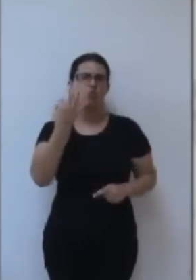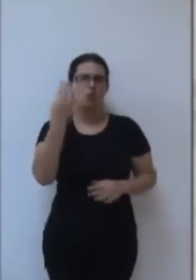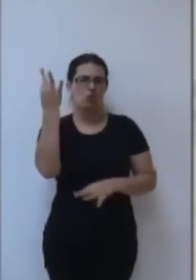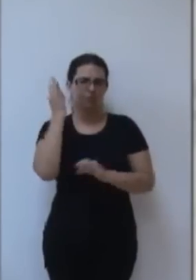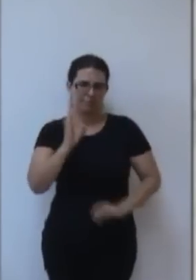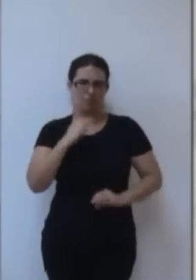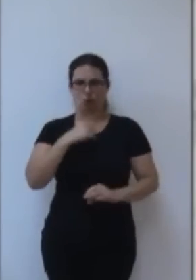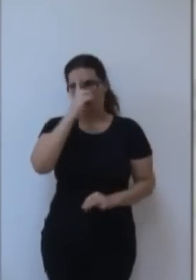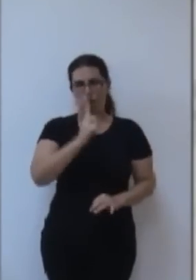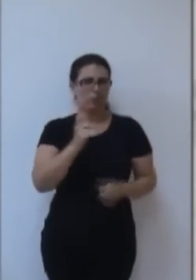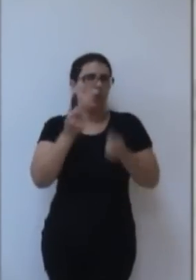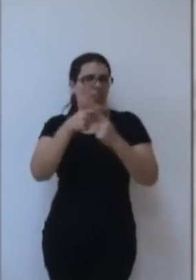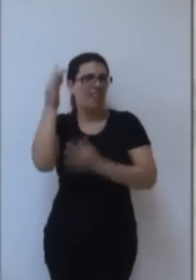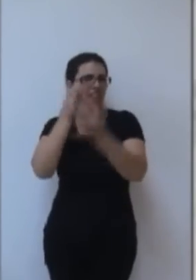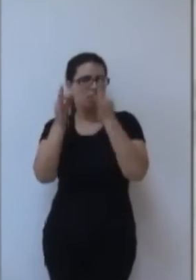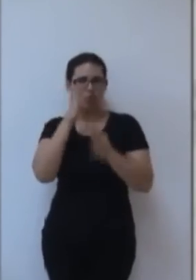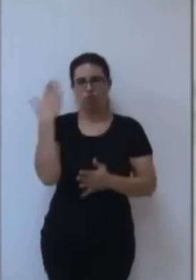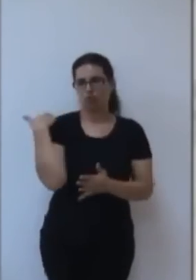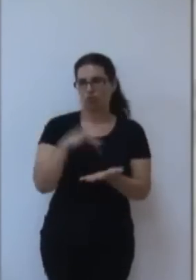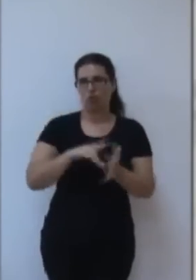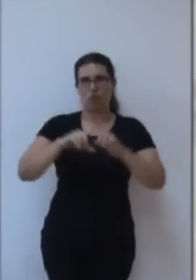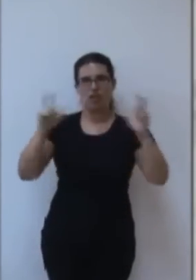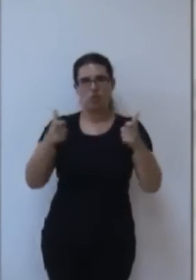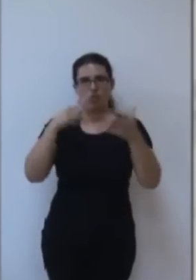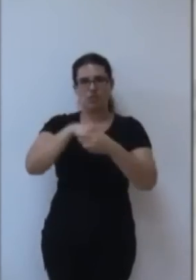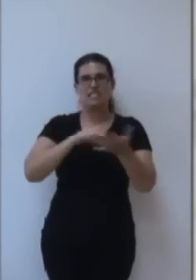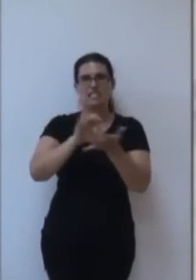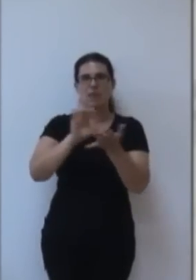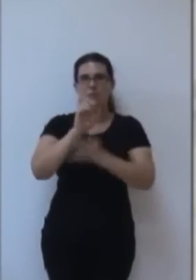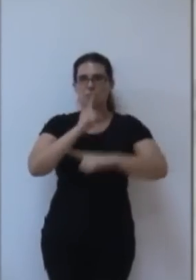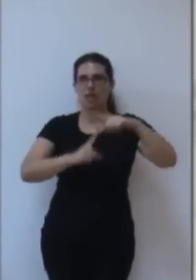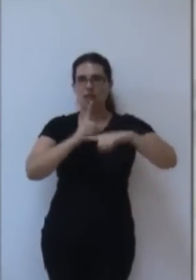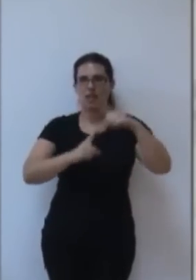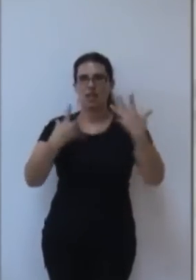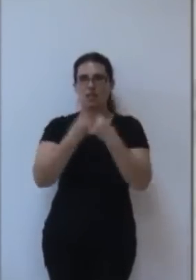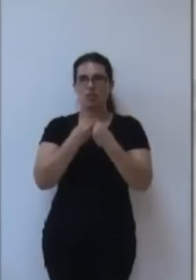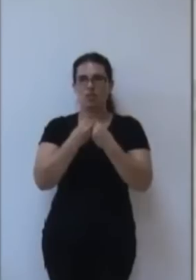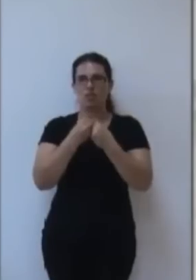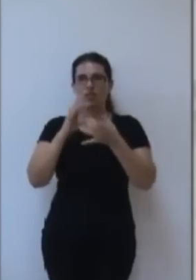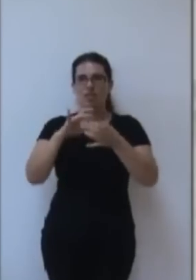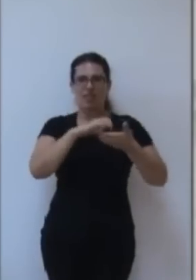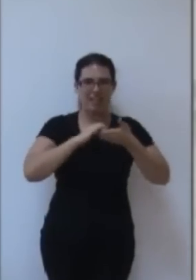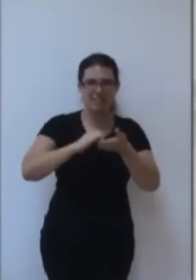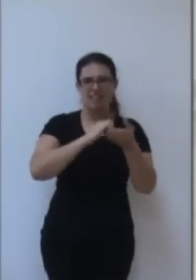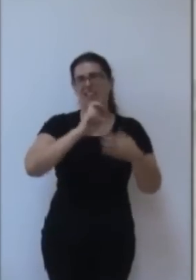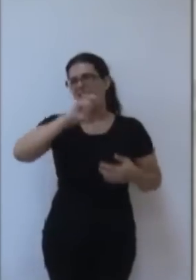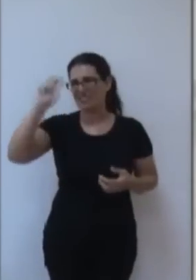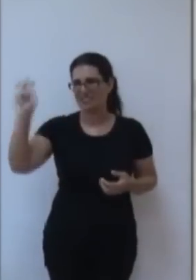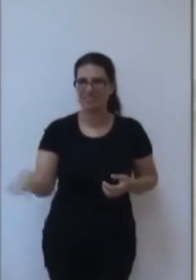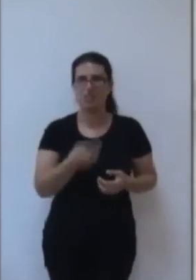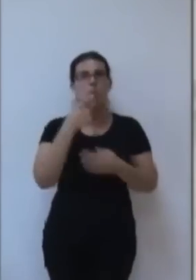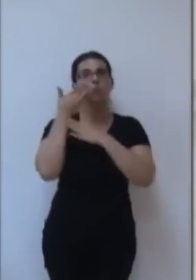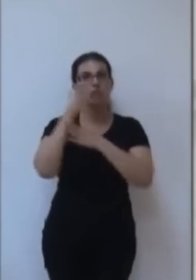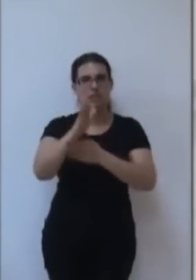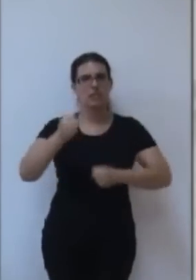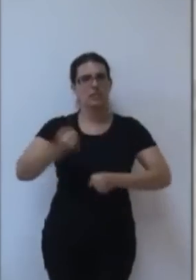lo recuerdo, pero en una reunión que estuvimos en Servimedia, con CNSE y demás, donde se presentaron